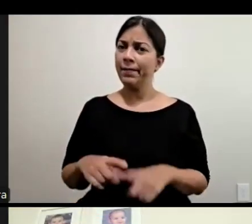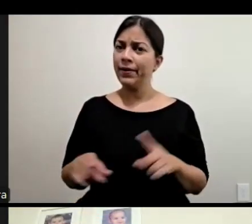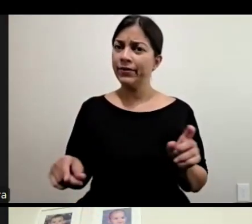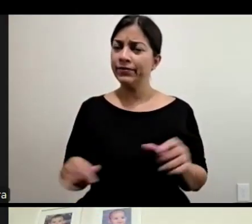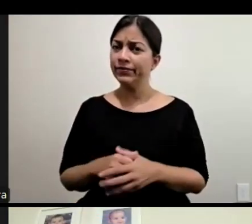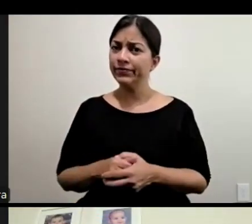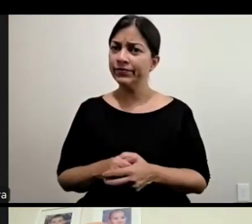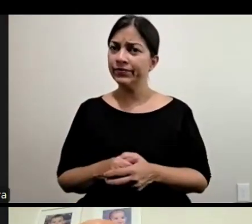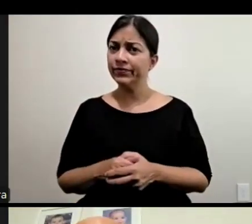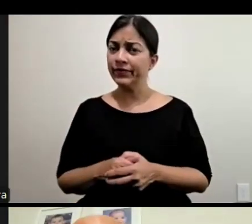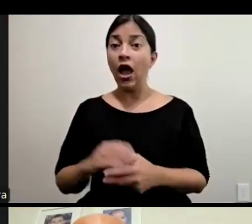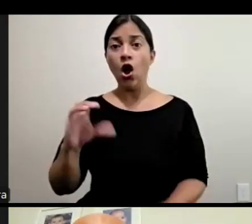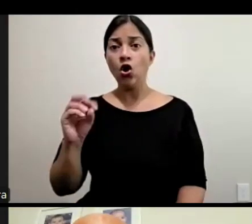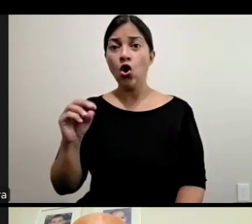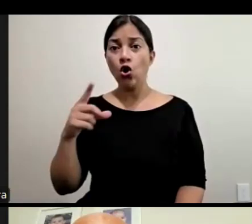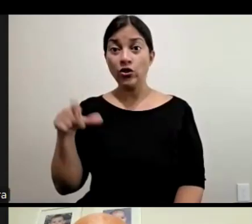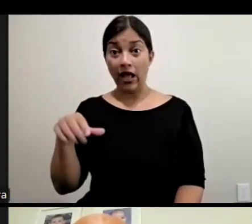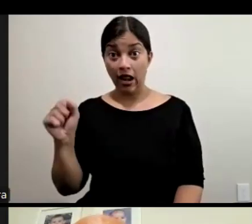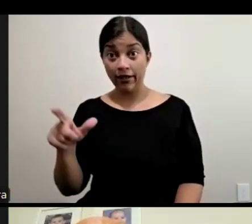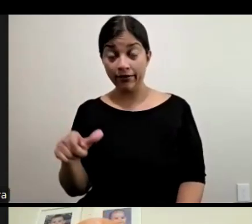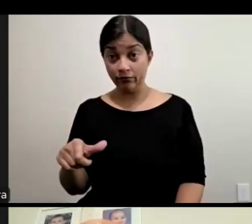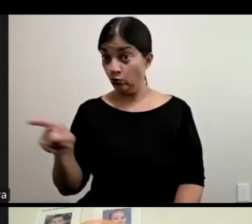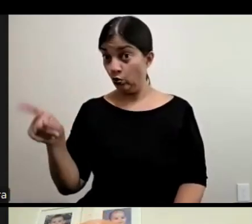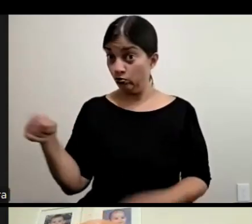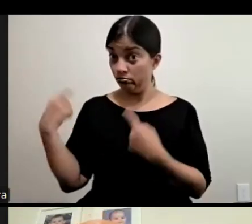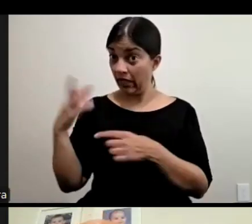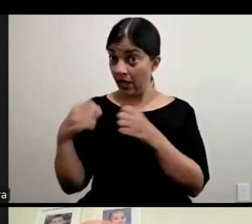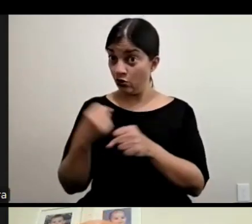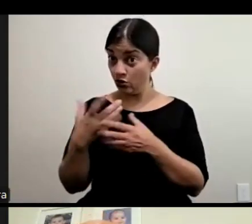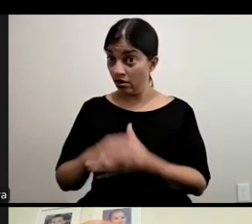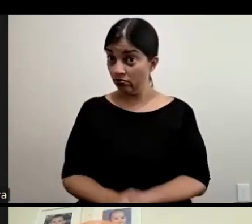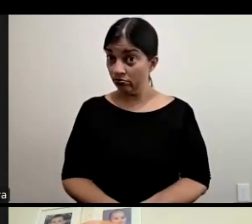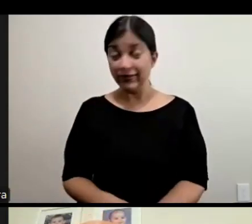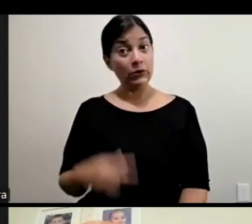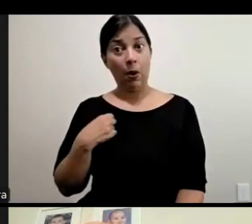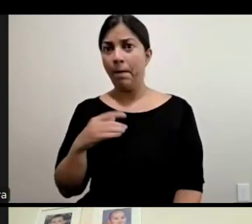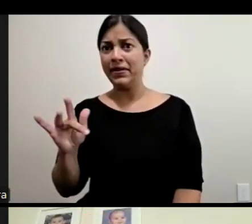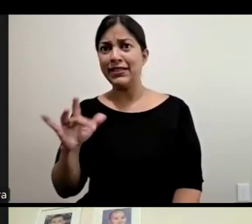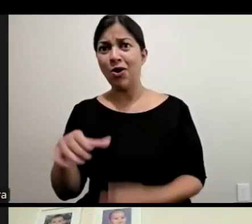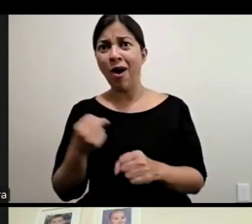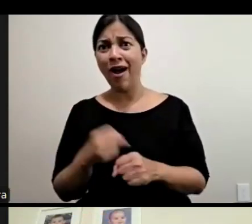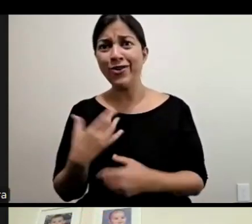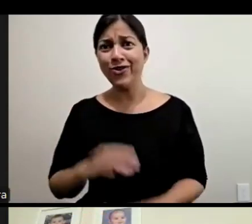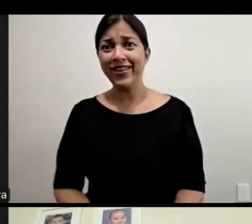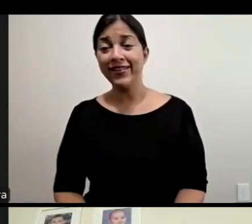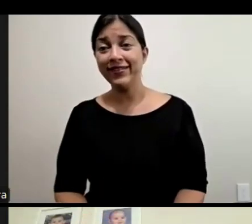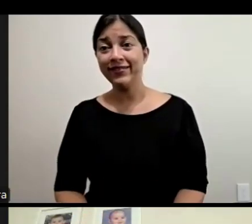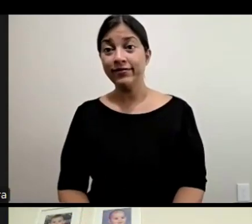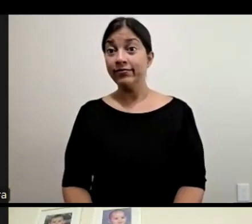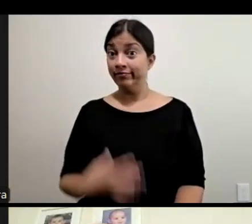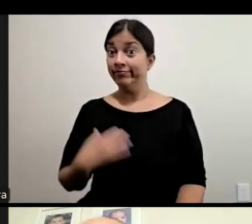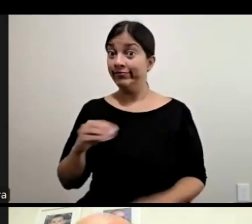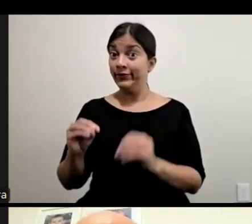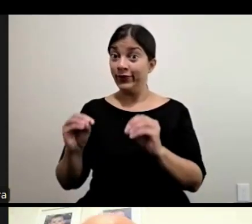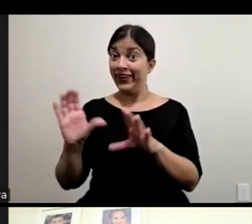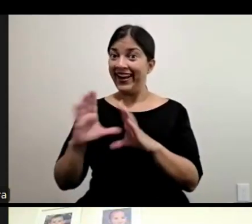Sí. En Corozal. O sea, que ya llevas ¿cuántos años? Yo llevo 25 años. dando clases. O sea,